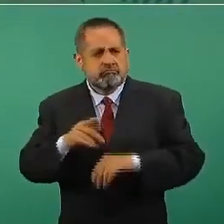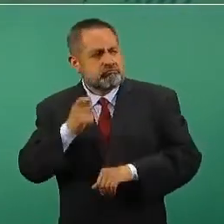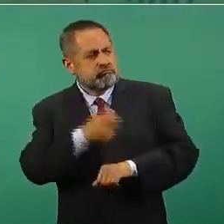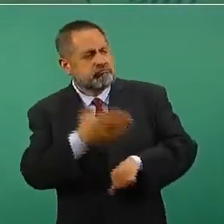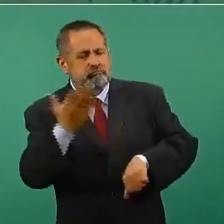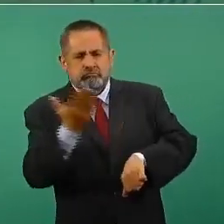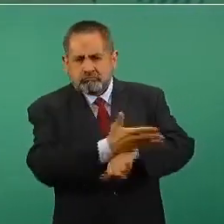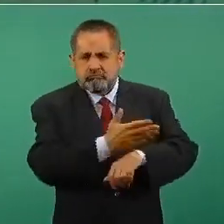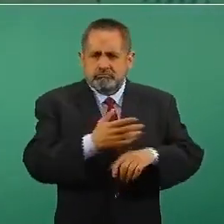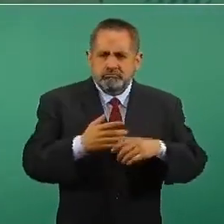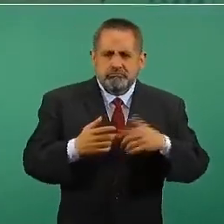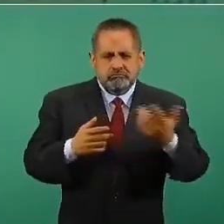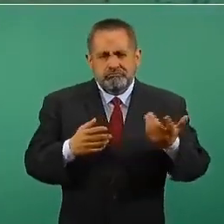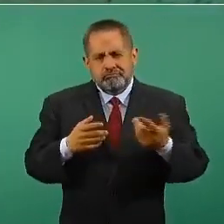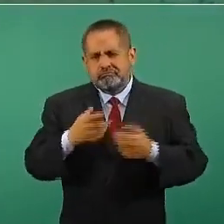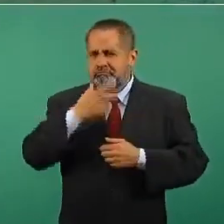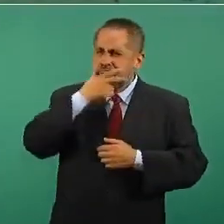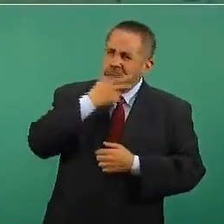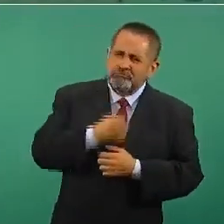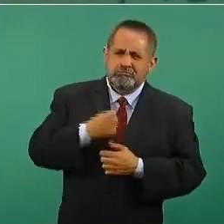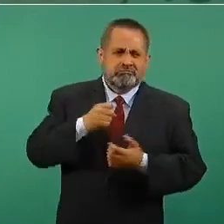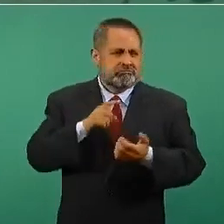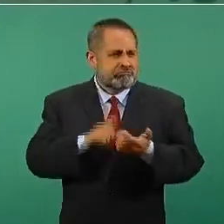castigue el machismo,